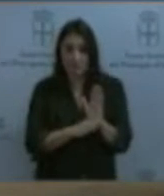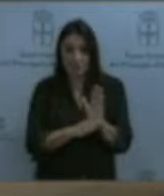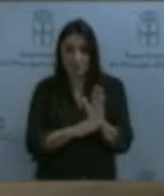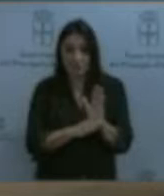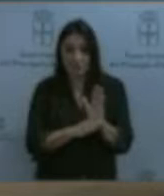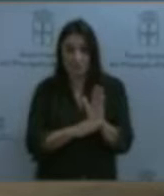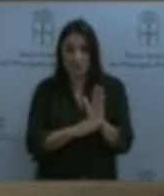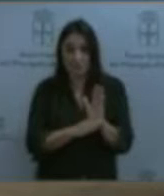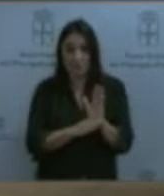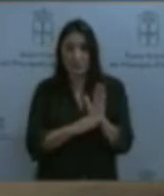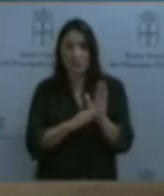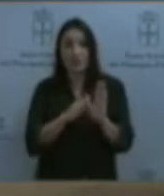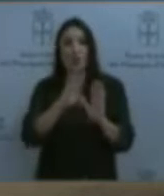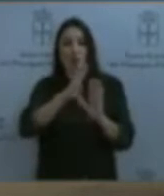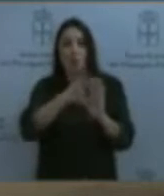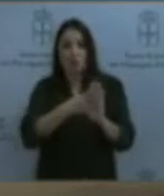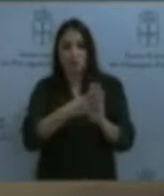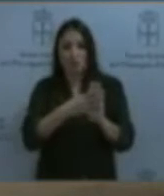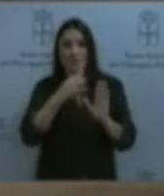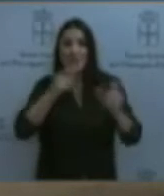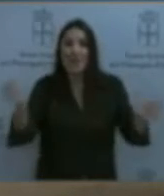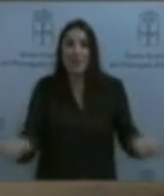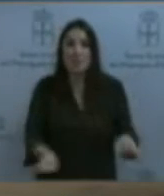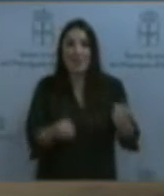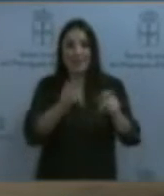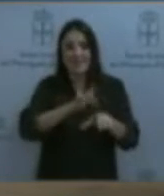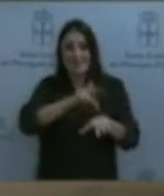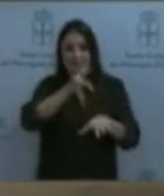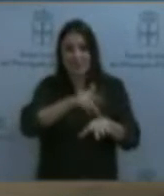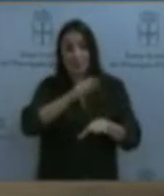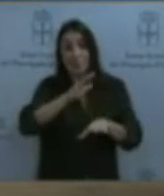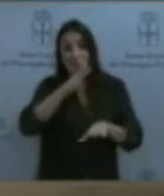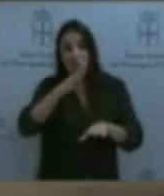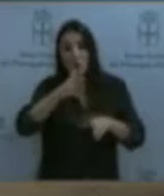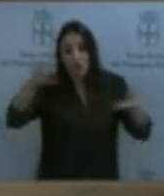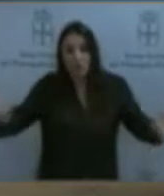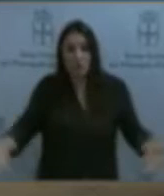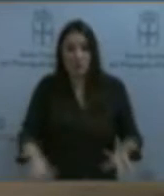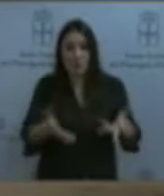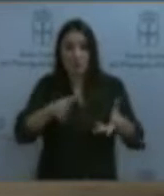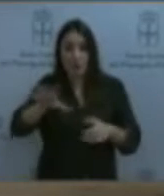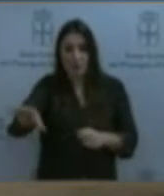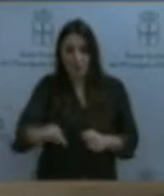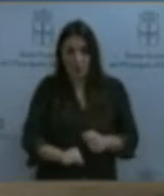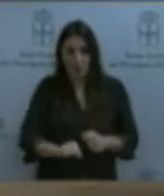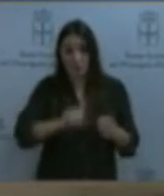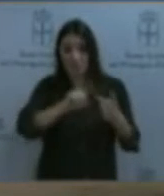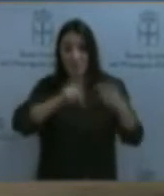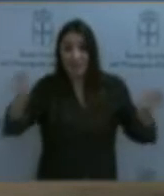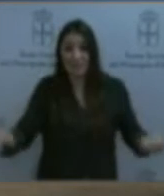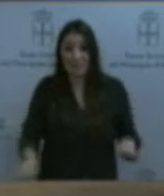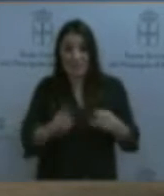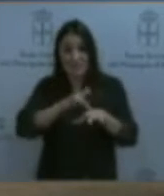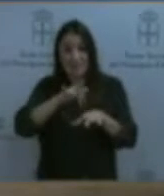Literalmente ponen estas 4, que son campañas de sensibilización para promover la adopción, campañas de sensibilización para